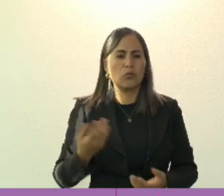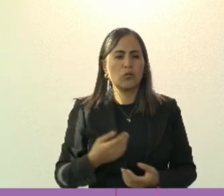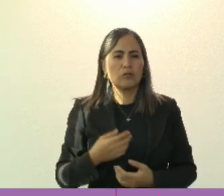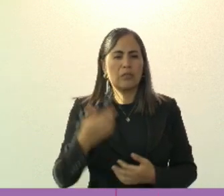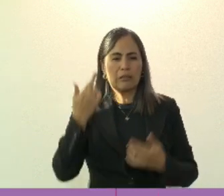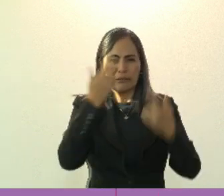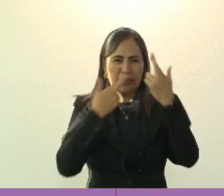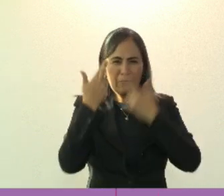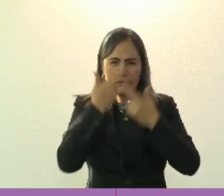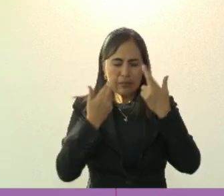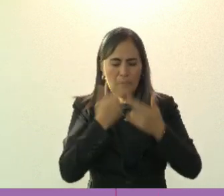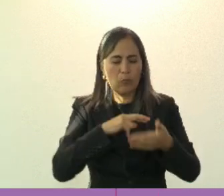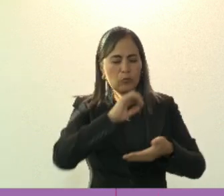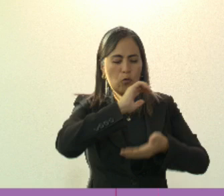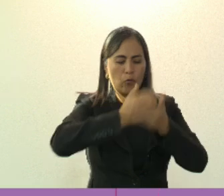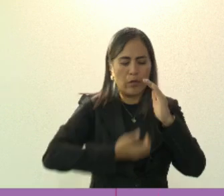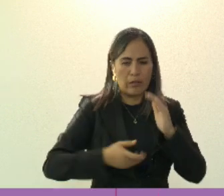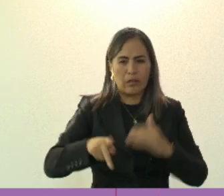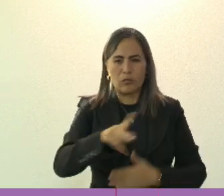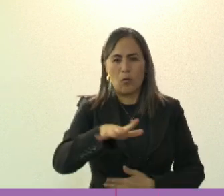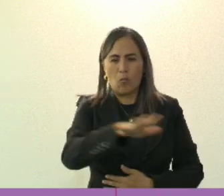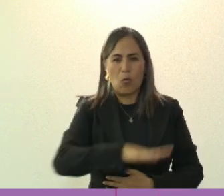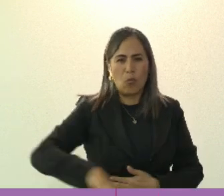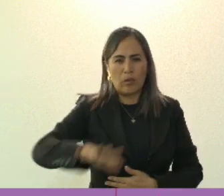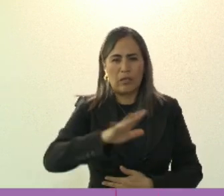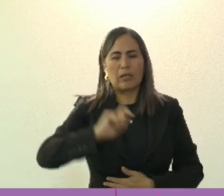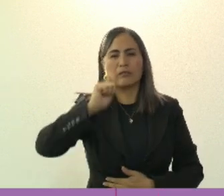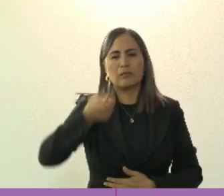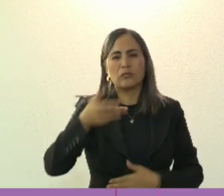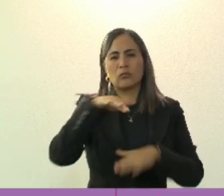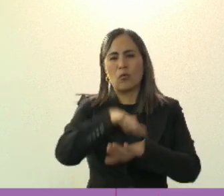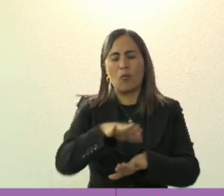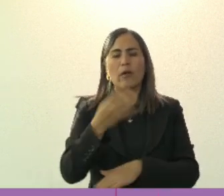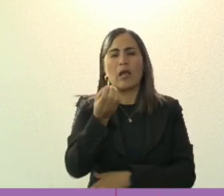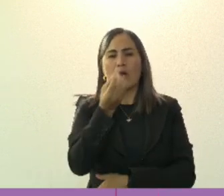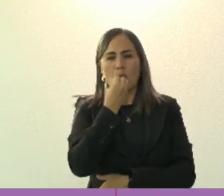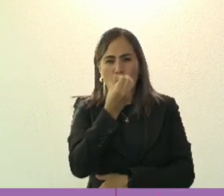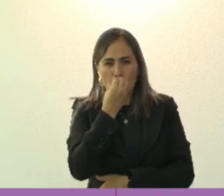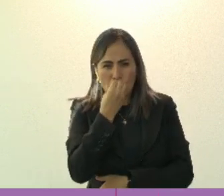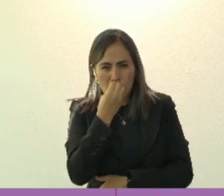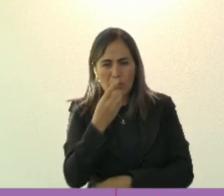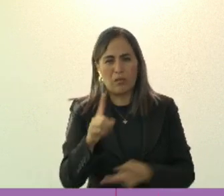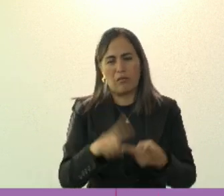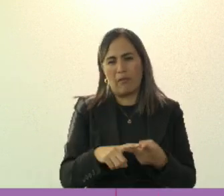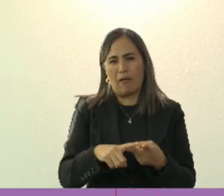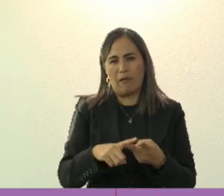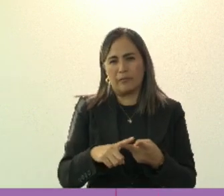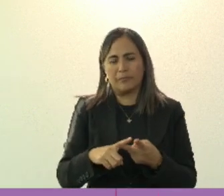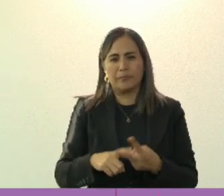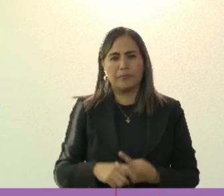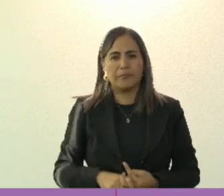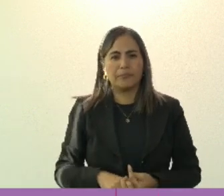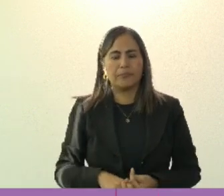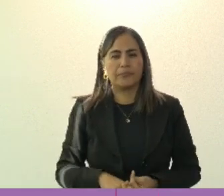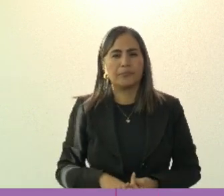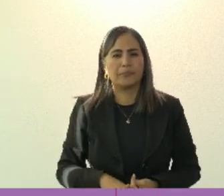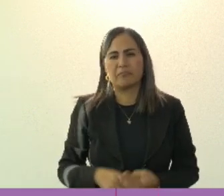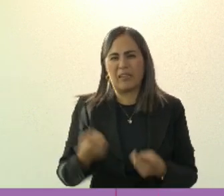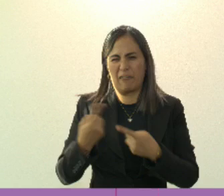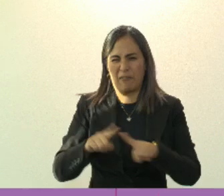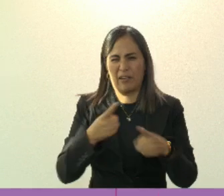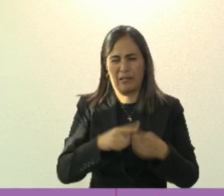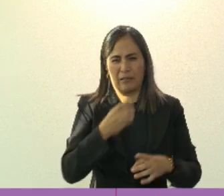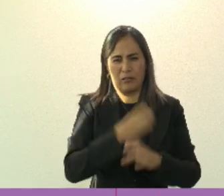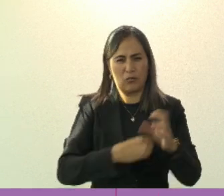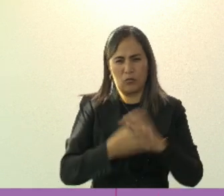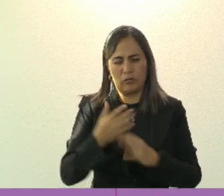las contrataciones públicas de lo que fueron alimentos y otro tipo de insumos, encontramos, pues en el